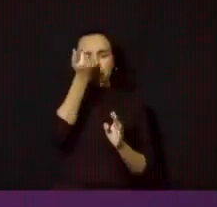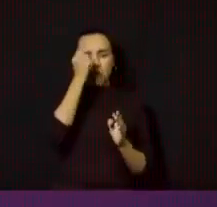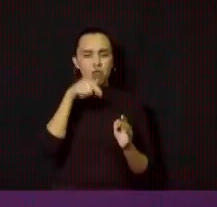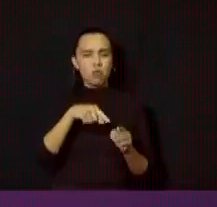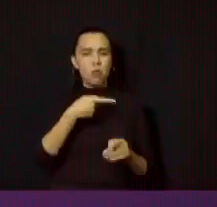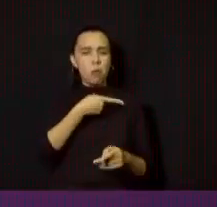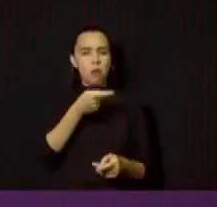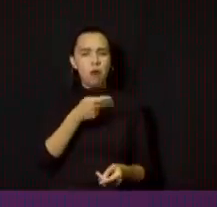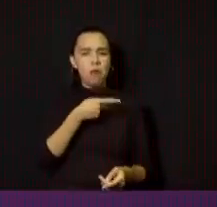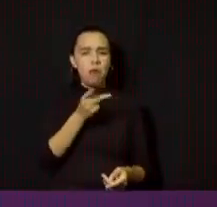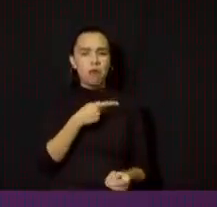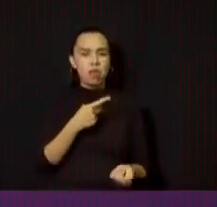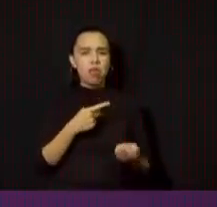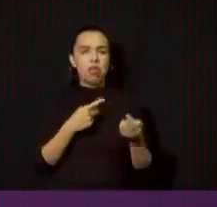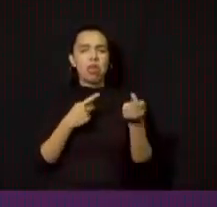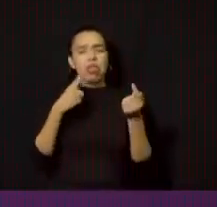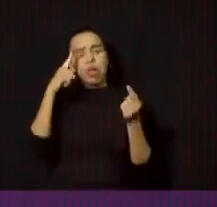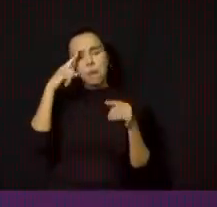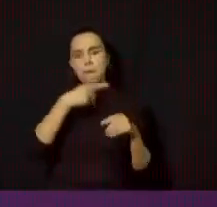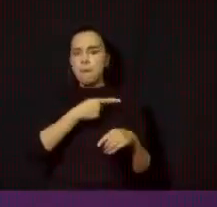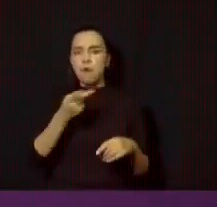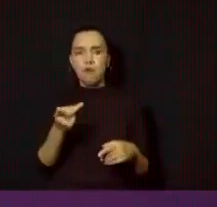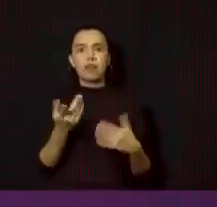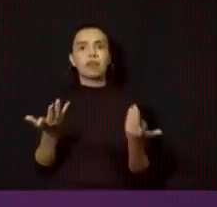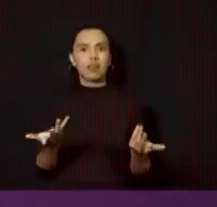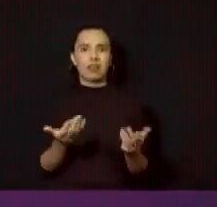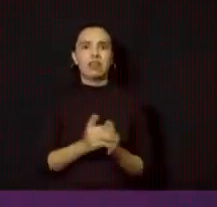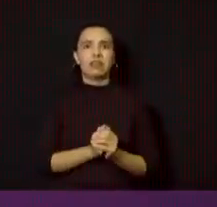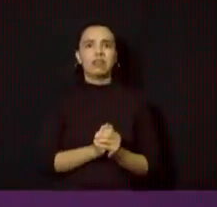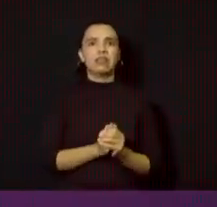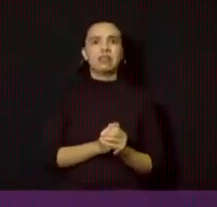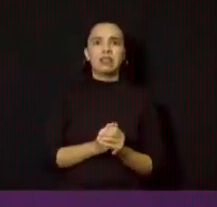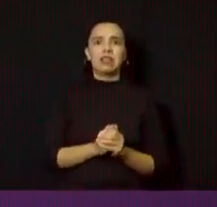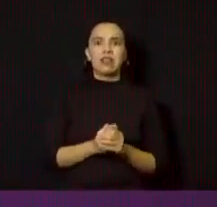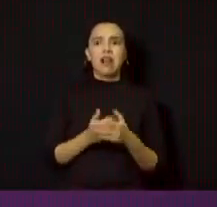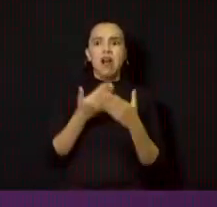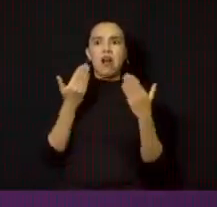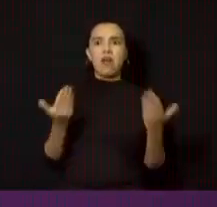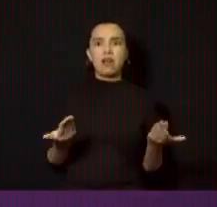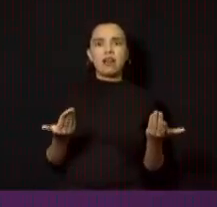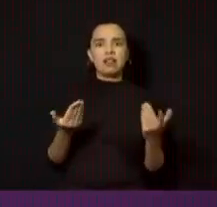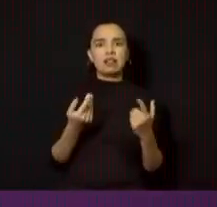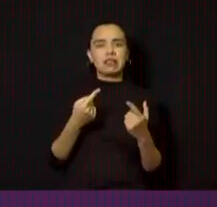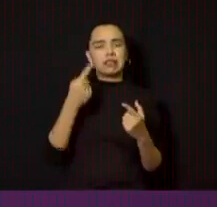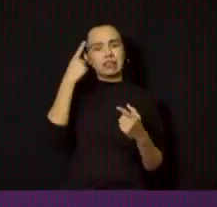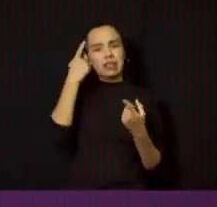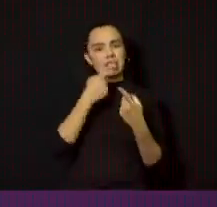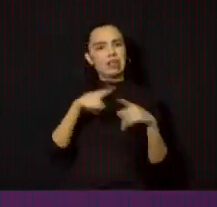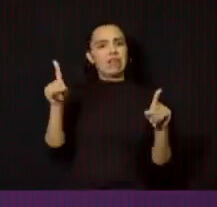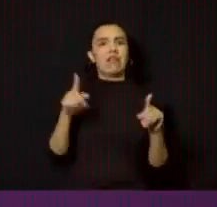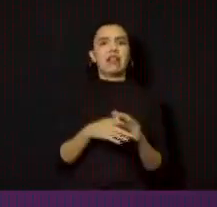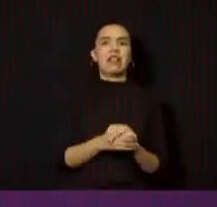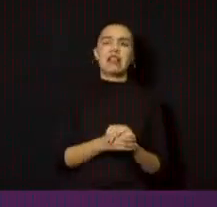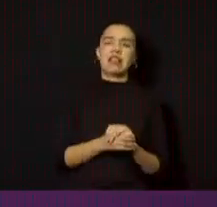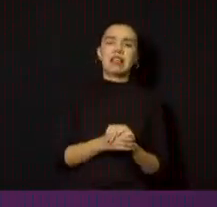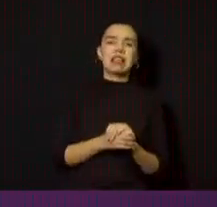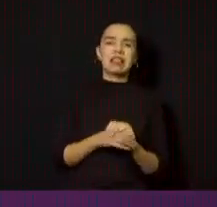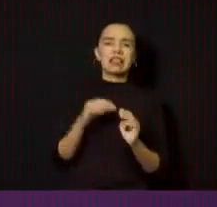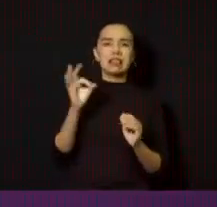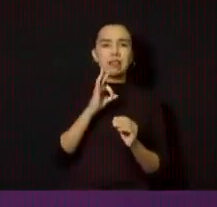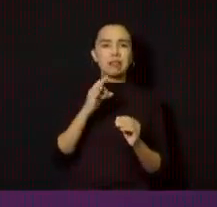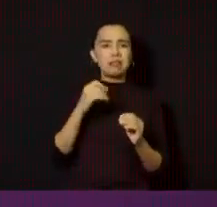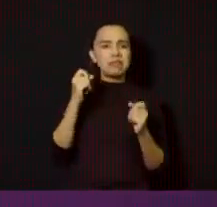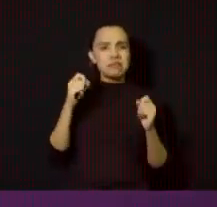¿no? Cómo nos hacen cajitas para explicarnos por qué estamos en donde estamos y uno pareciera ser que no puede salir de